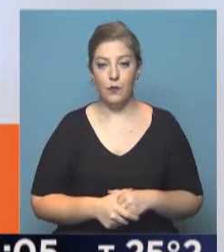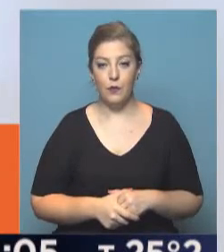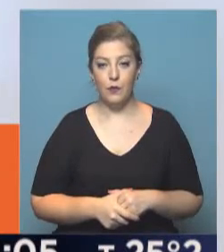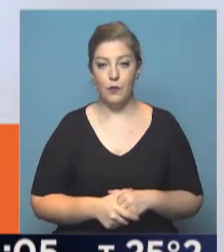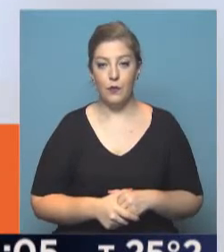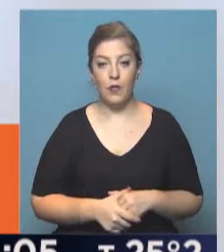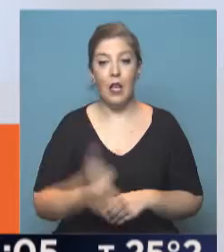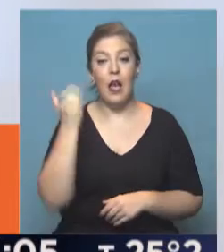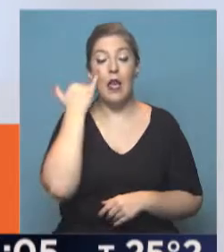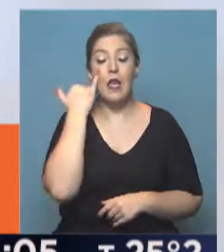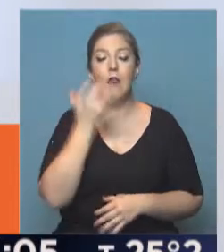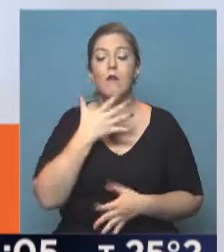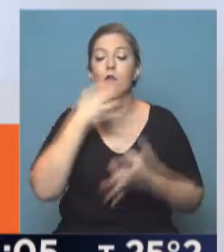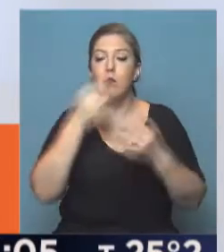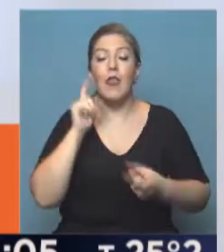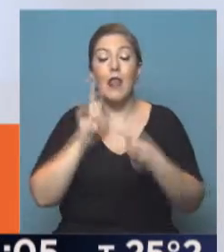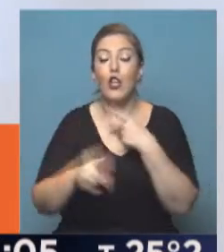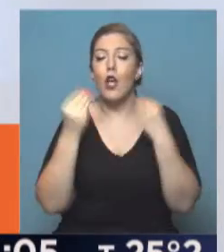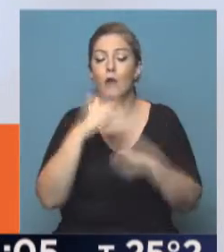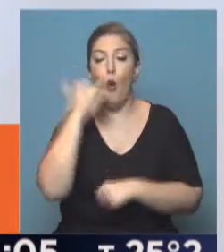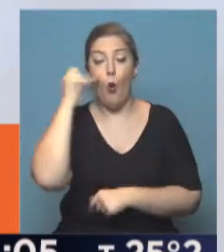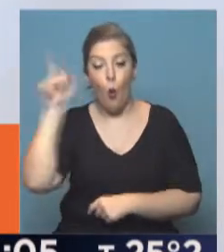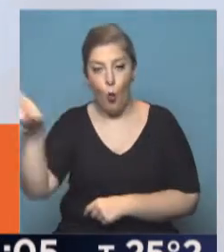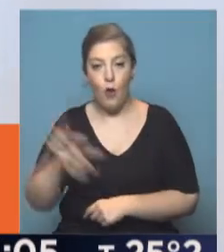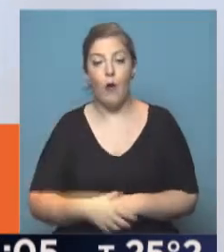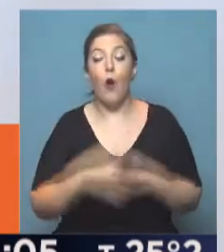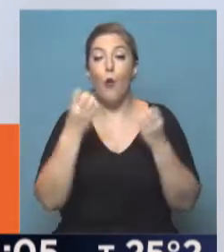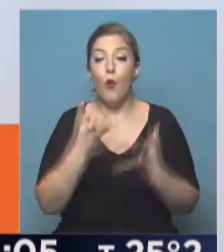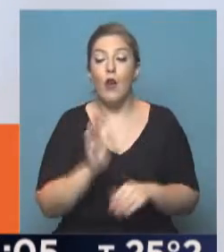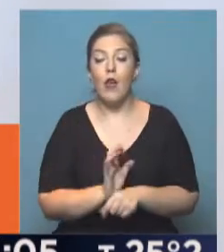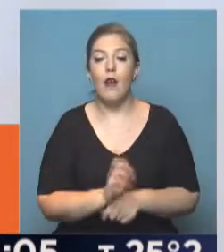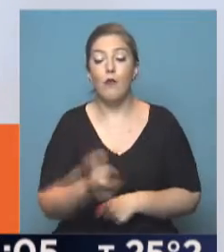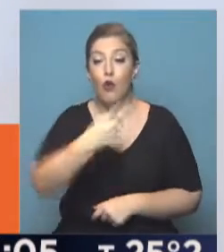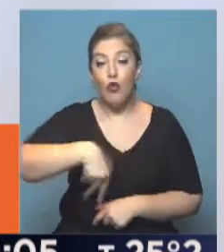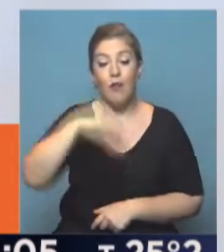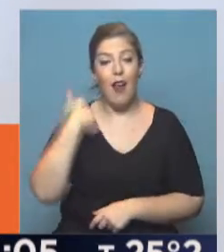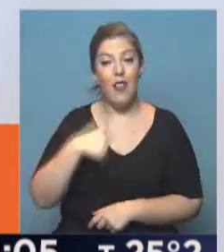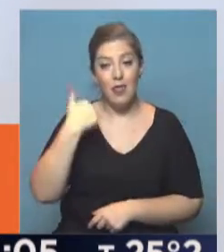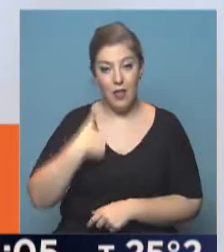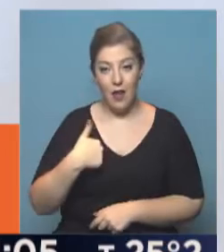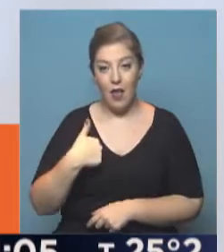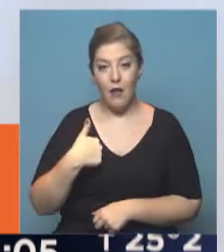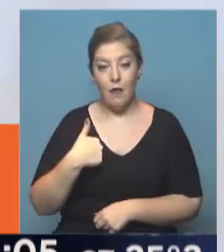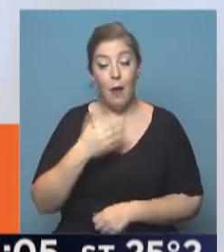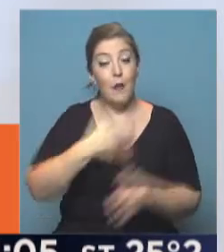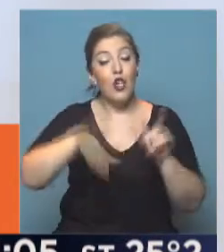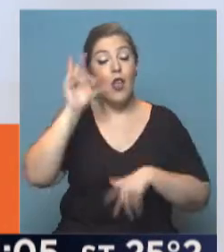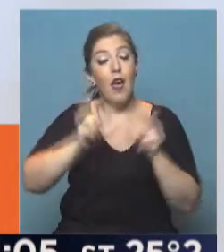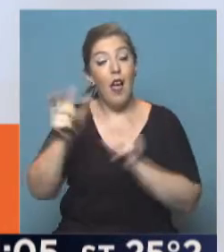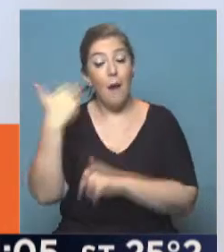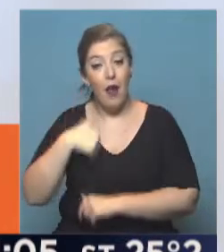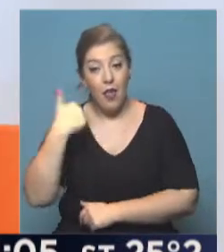de segundas intenciones qué es lo que ha sucedido en Jujuy. Porque bueno, hacia adentro en la Argentina, a la mayoría de los